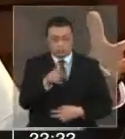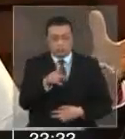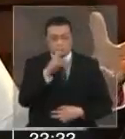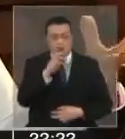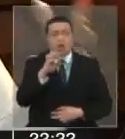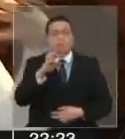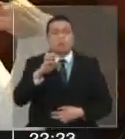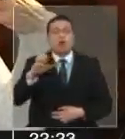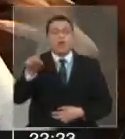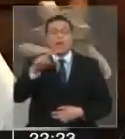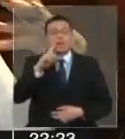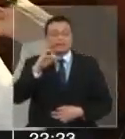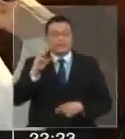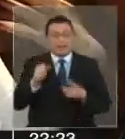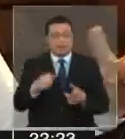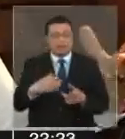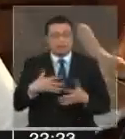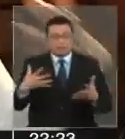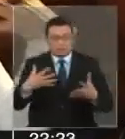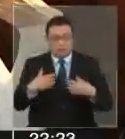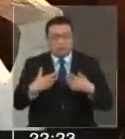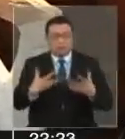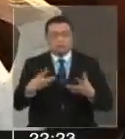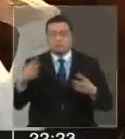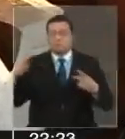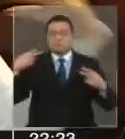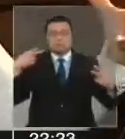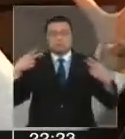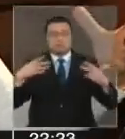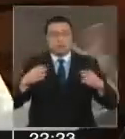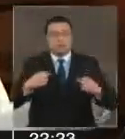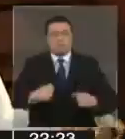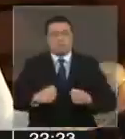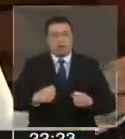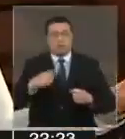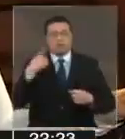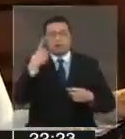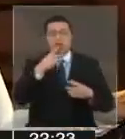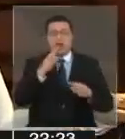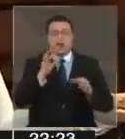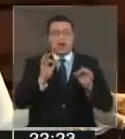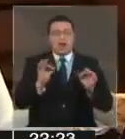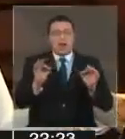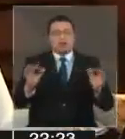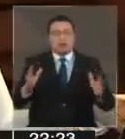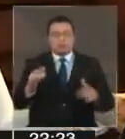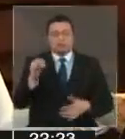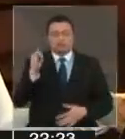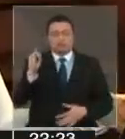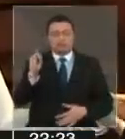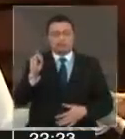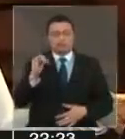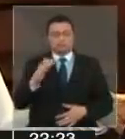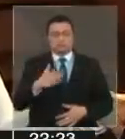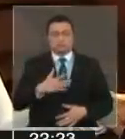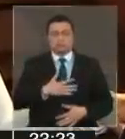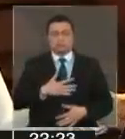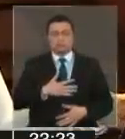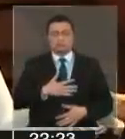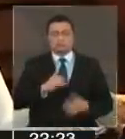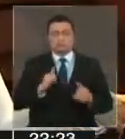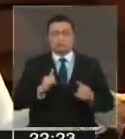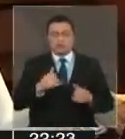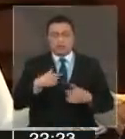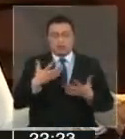poético. Con qué coraje te expones y afirmas ante todo tu naturaleza. Sí, a mí me cuelga la